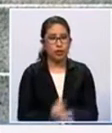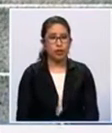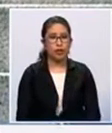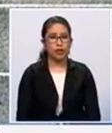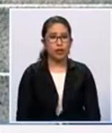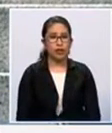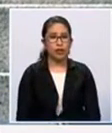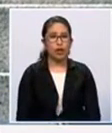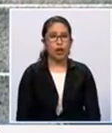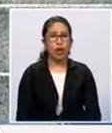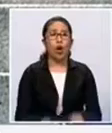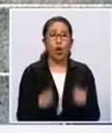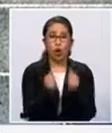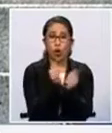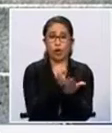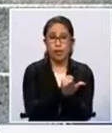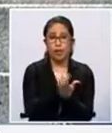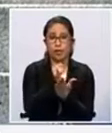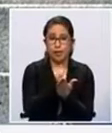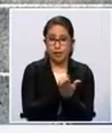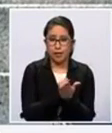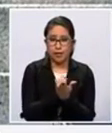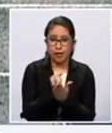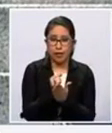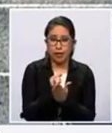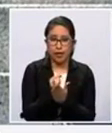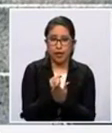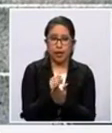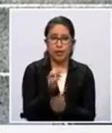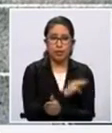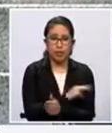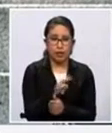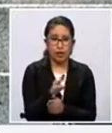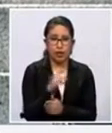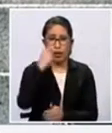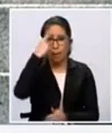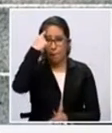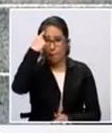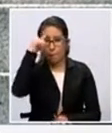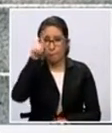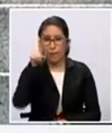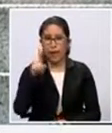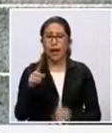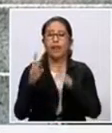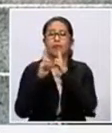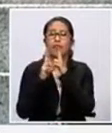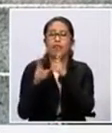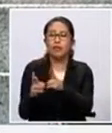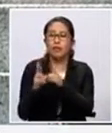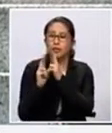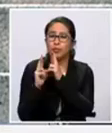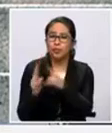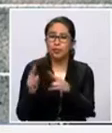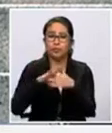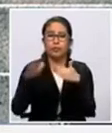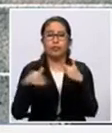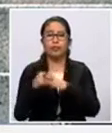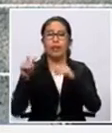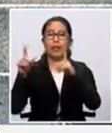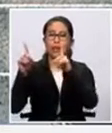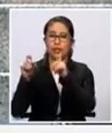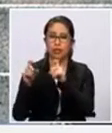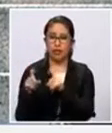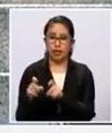con la página web del ministerio, más o menos una hora, para absorber todas estas preguntas y que la población